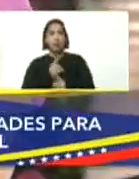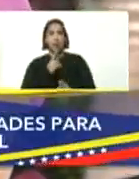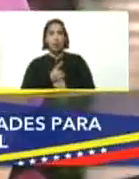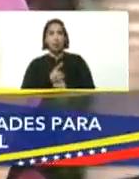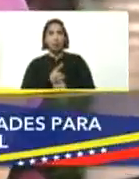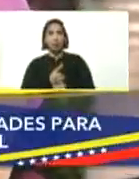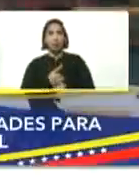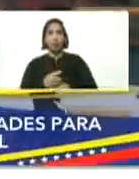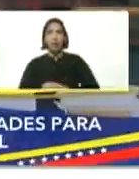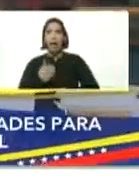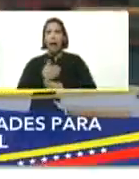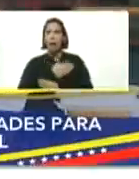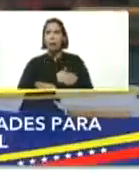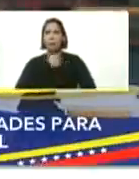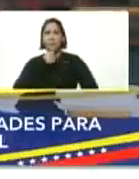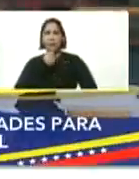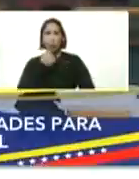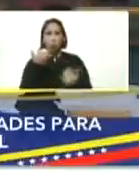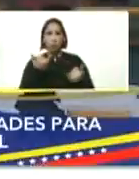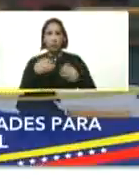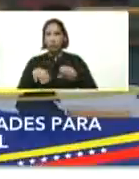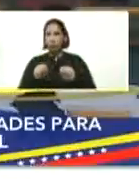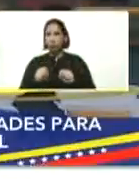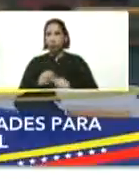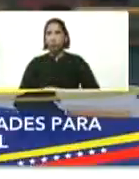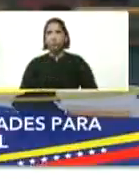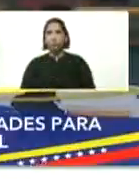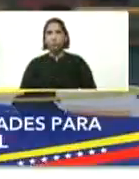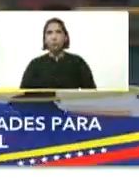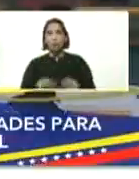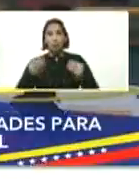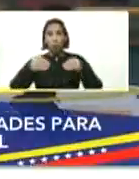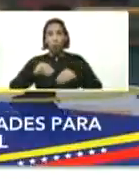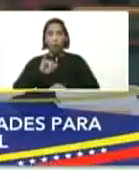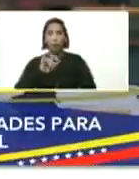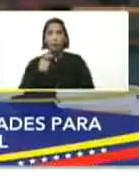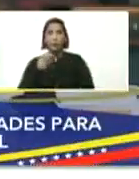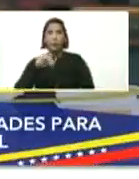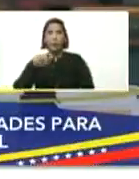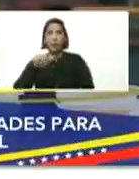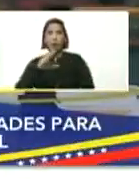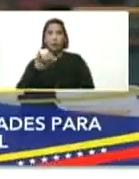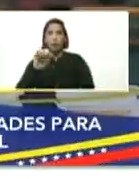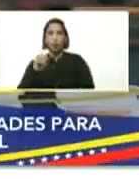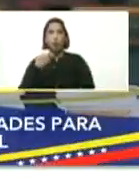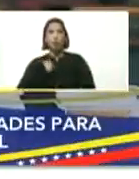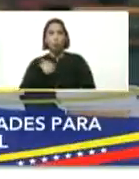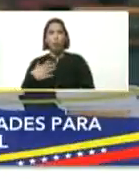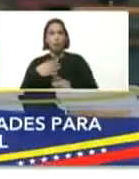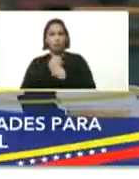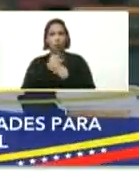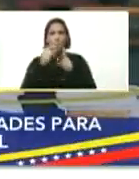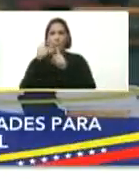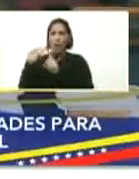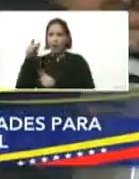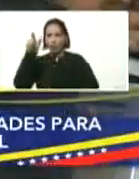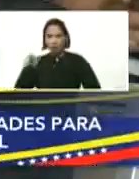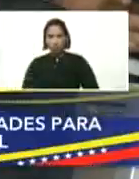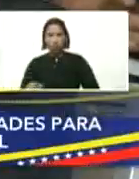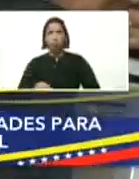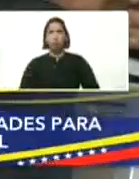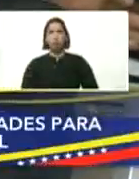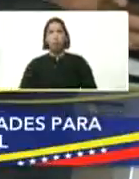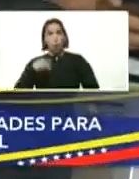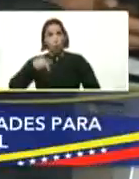medios, ahora es dominante, de acuerdo a Ignacio Ramonet, y yo creo en la palabra de Ignacio Ramonet, hoy los medios